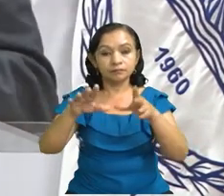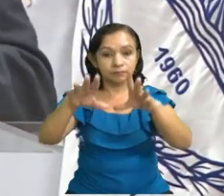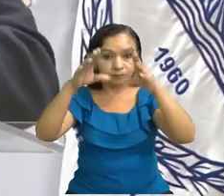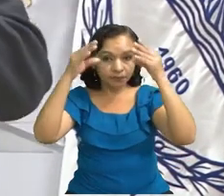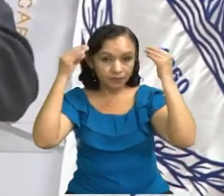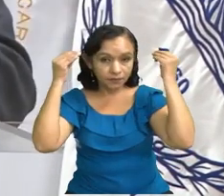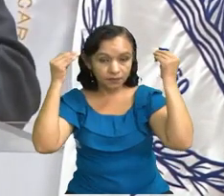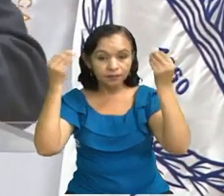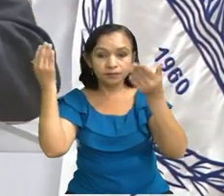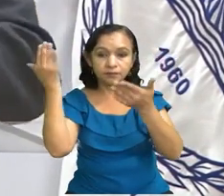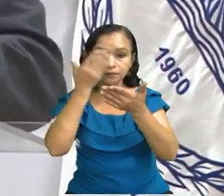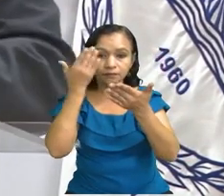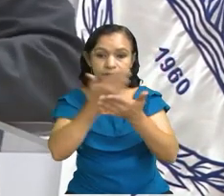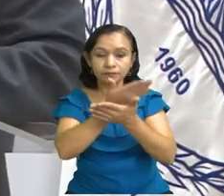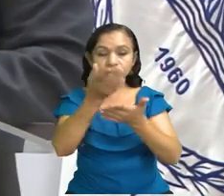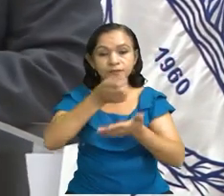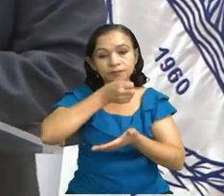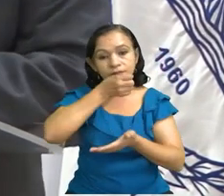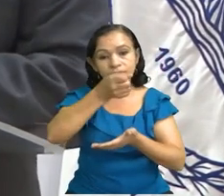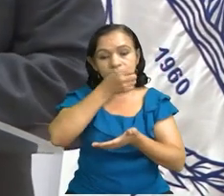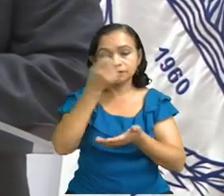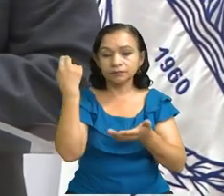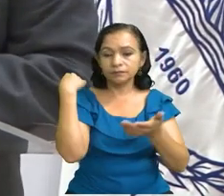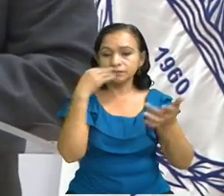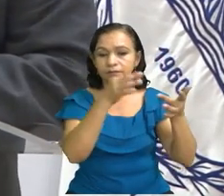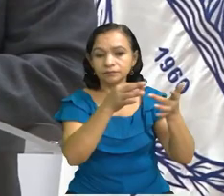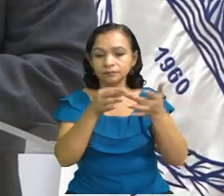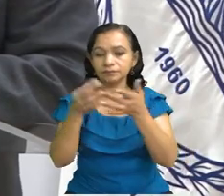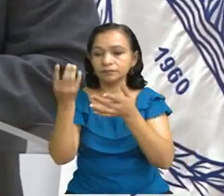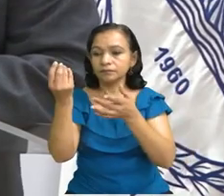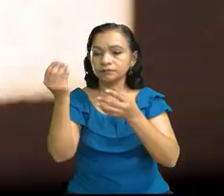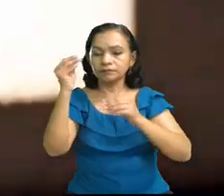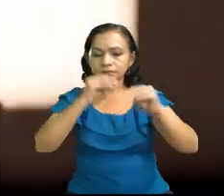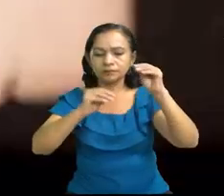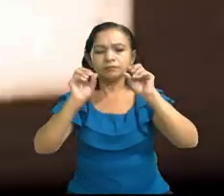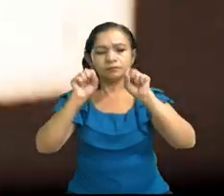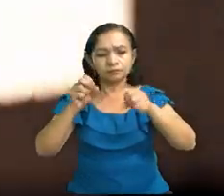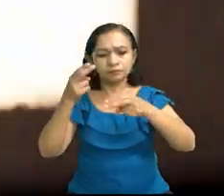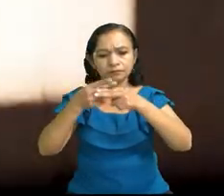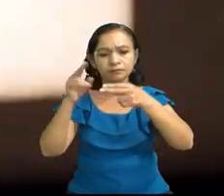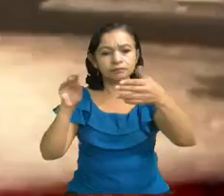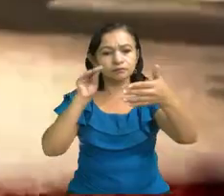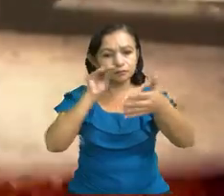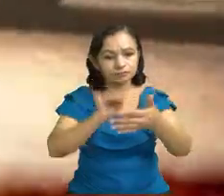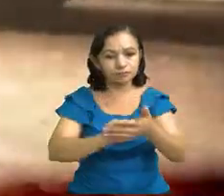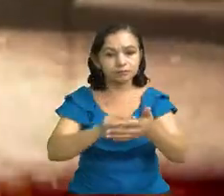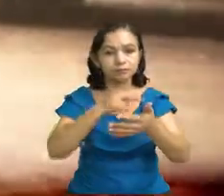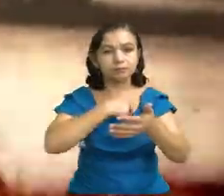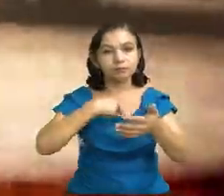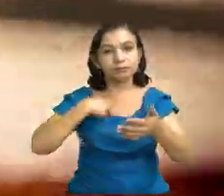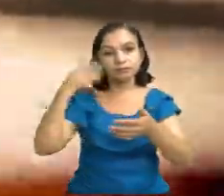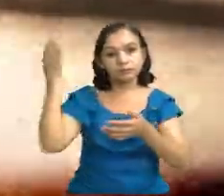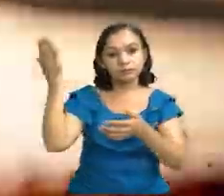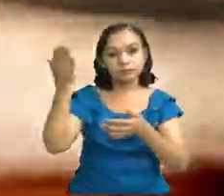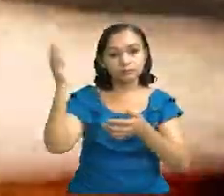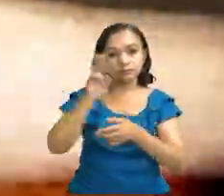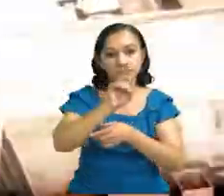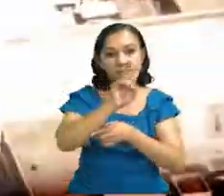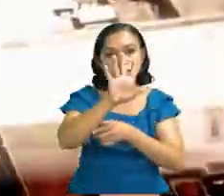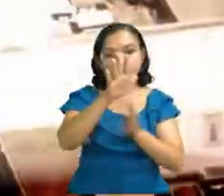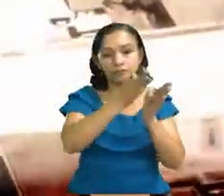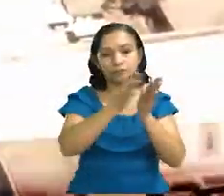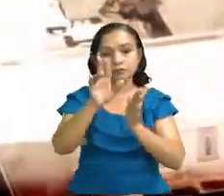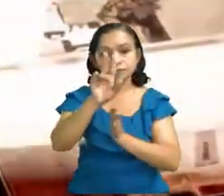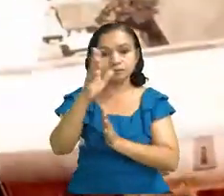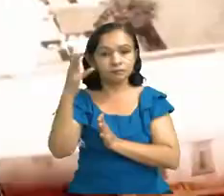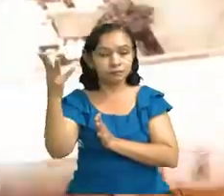pues estudiantes, periodistas, profesionales, economistas podrán inscribirse. También realizarán la exposición del 25 al 29 de mayo